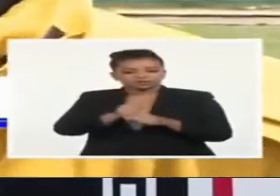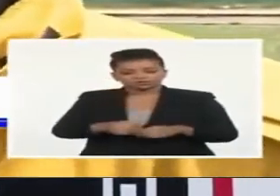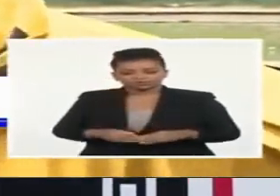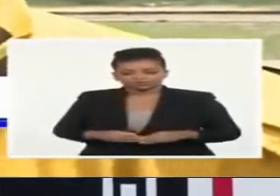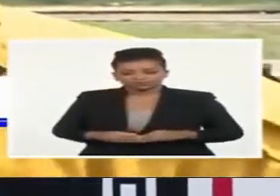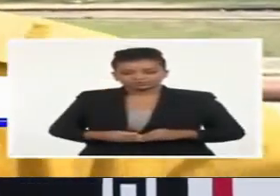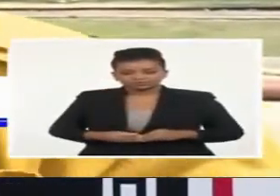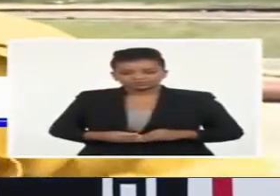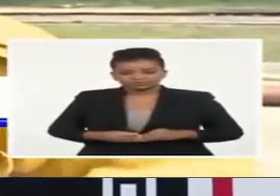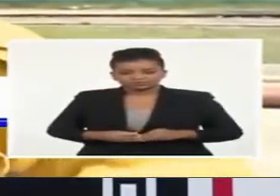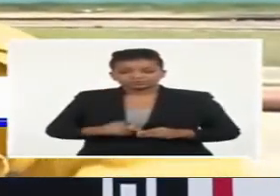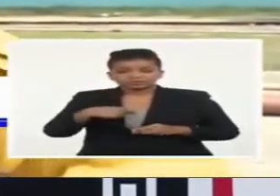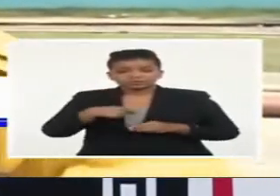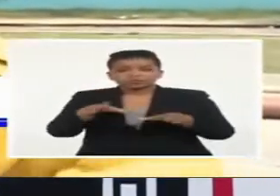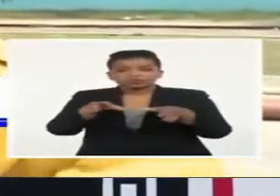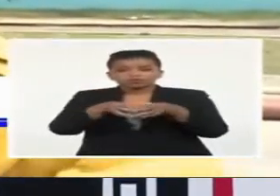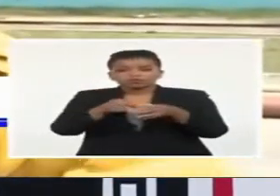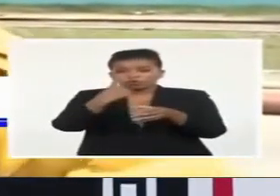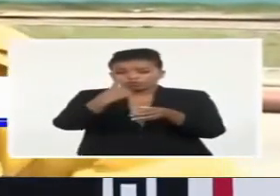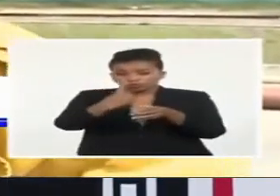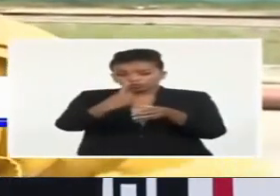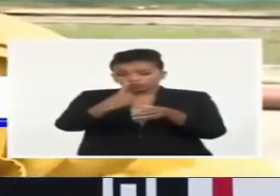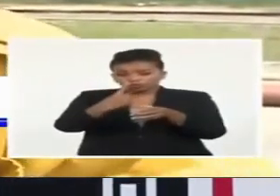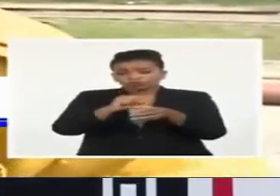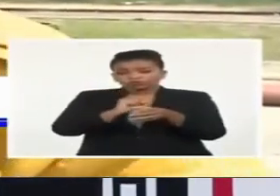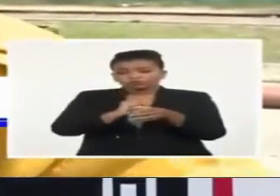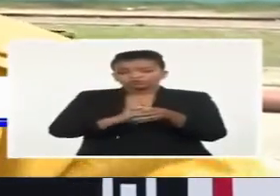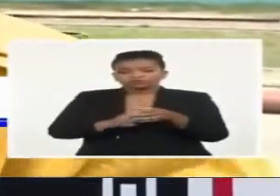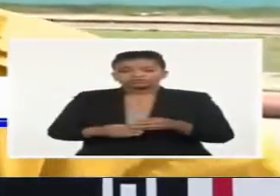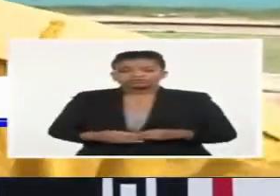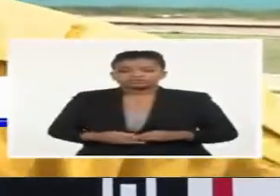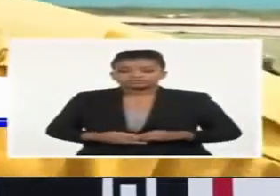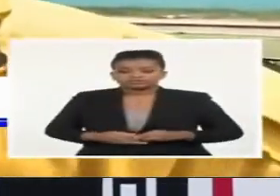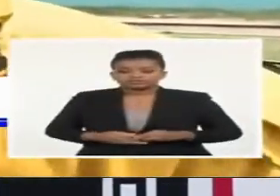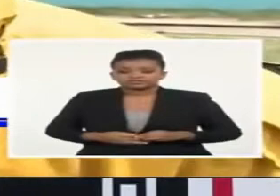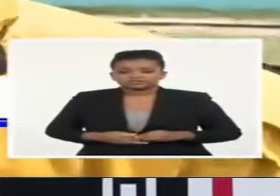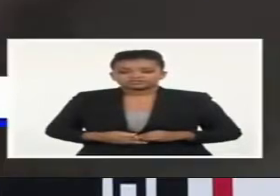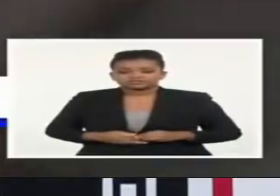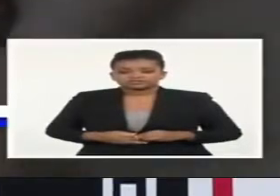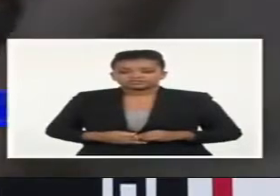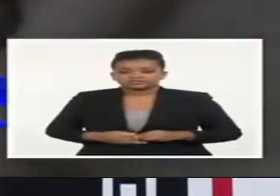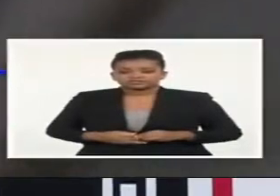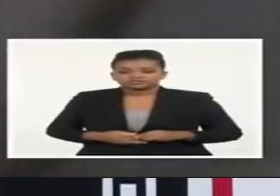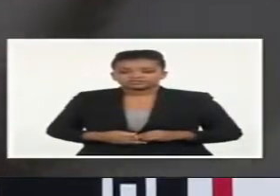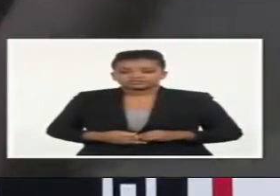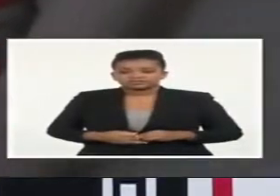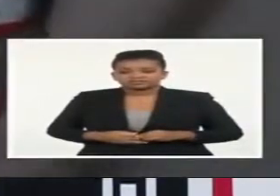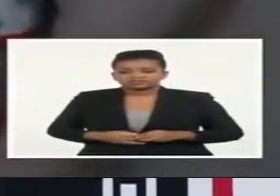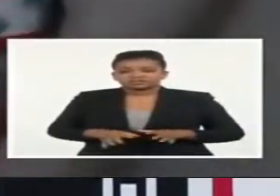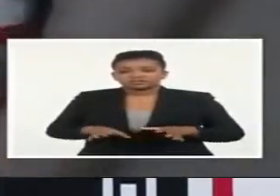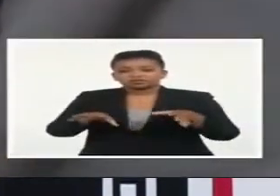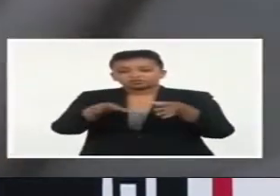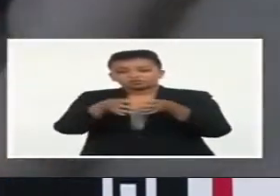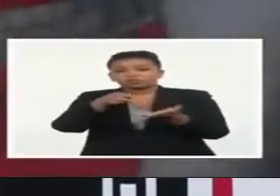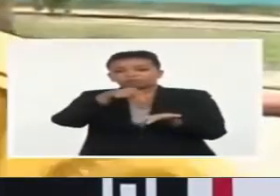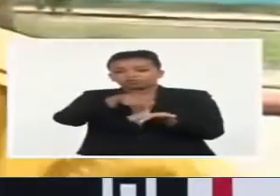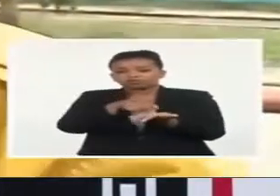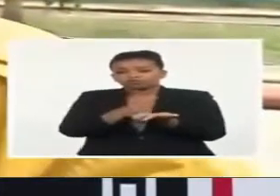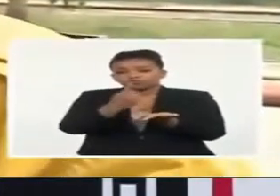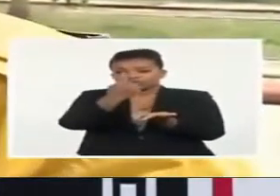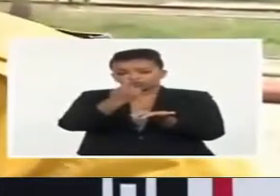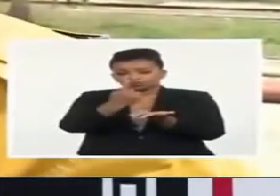de contraincendio. La turbina no